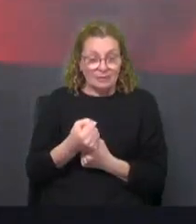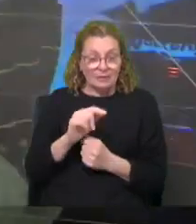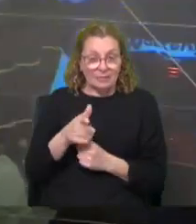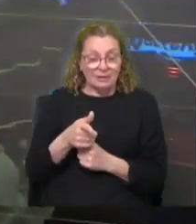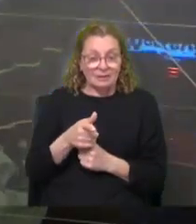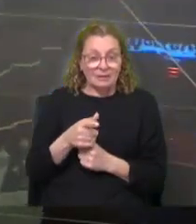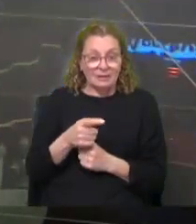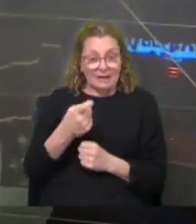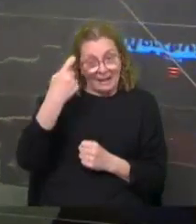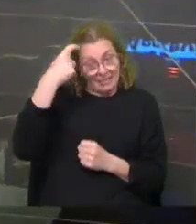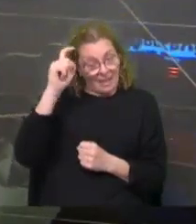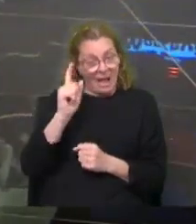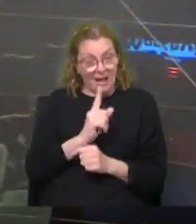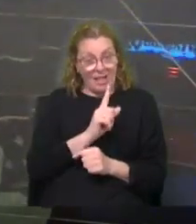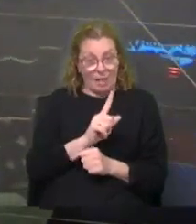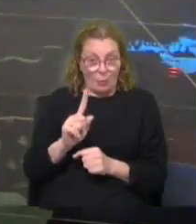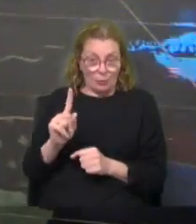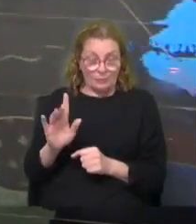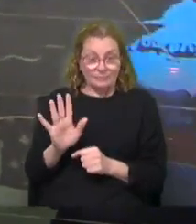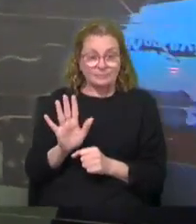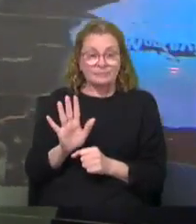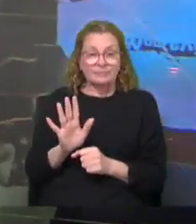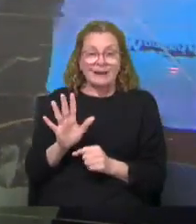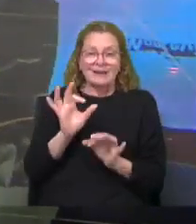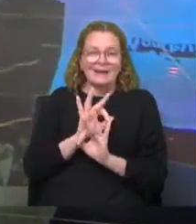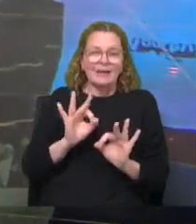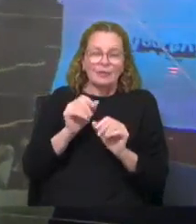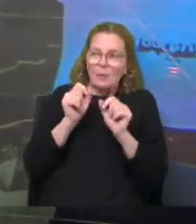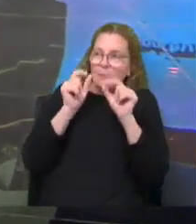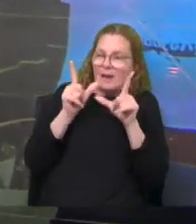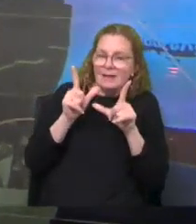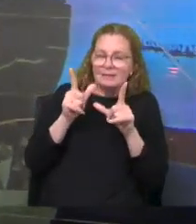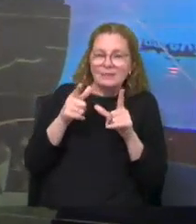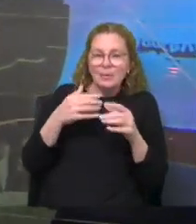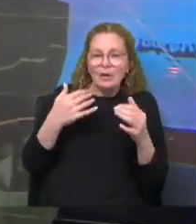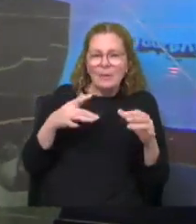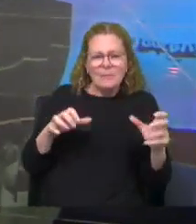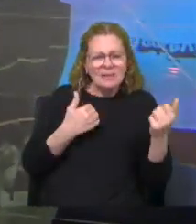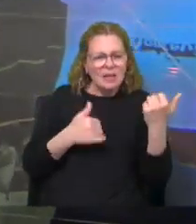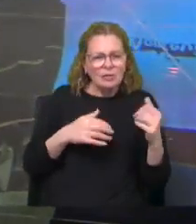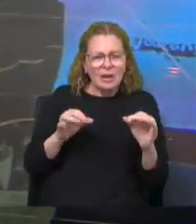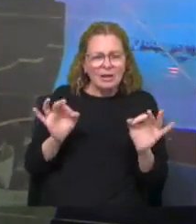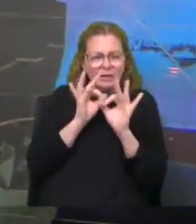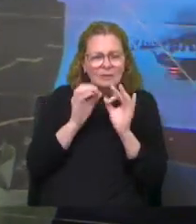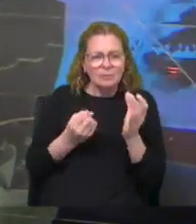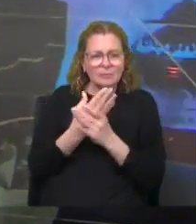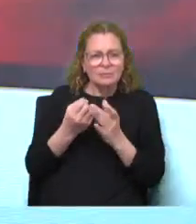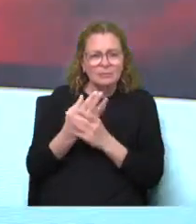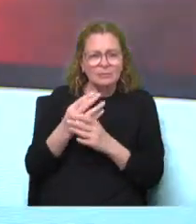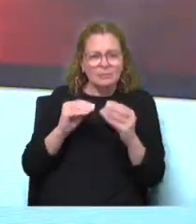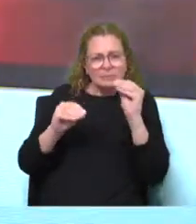la creatividad que tiene cada uno. Nada, fue como sorprendente de que empezamos a tocar las canciones y enseguida surgieron